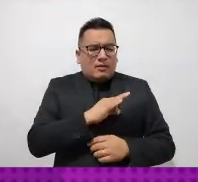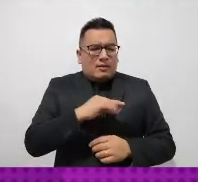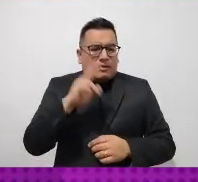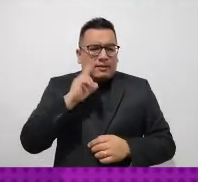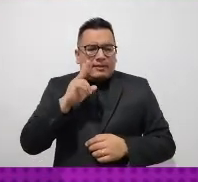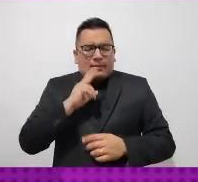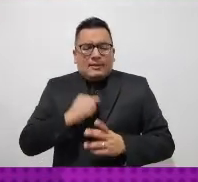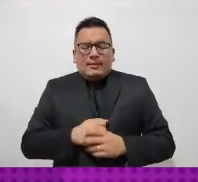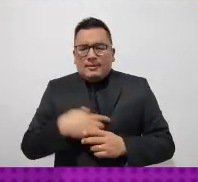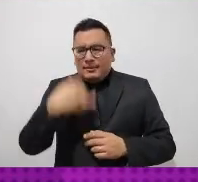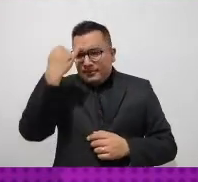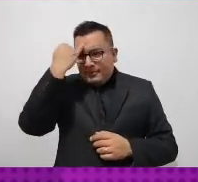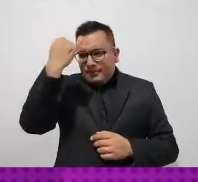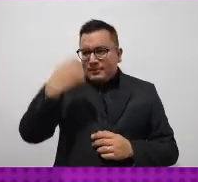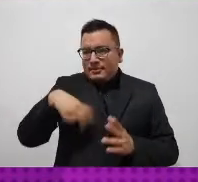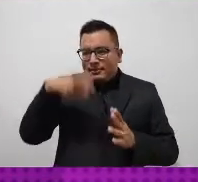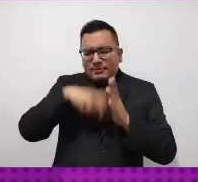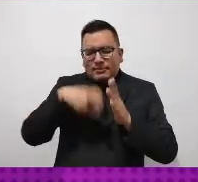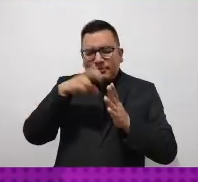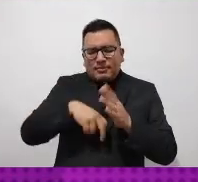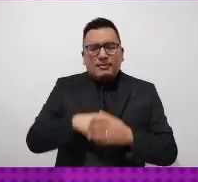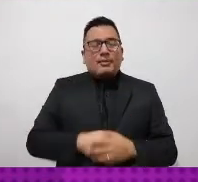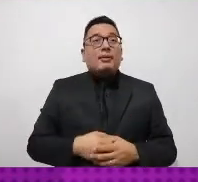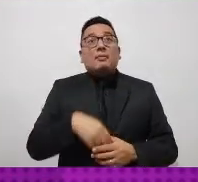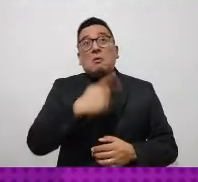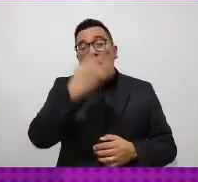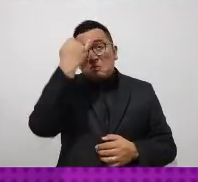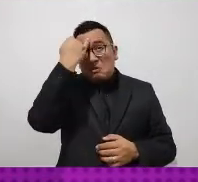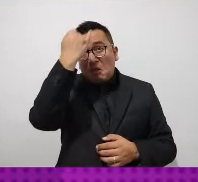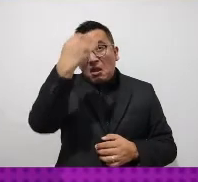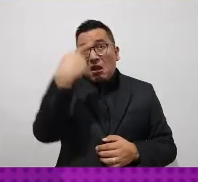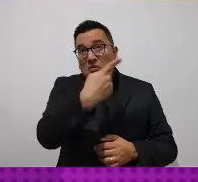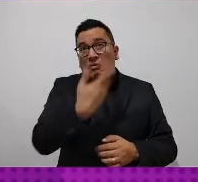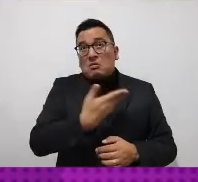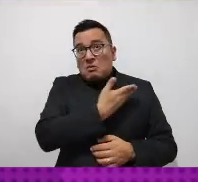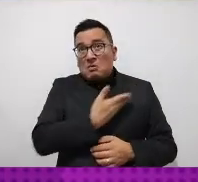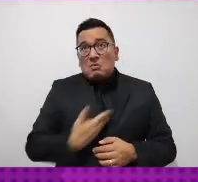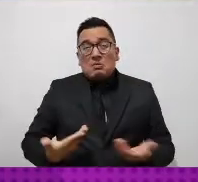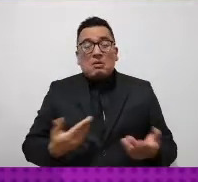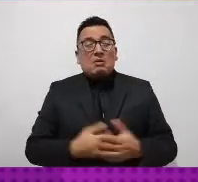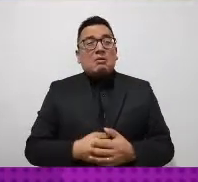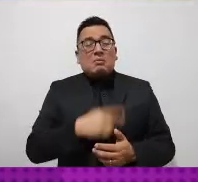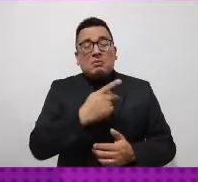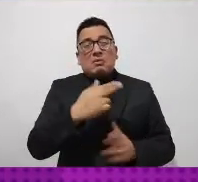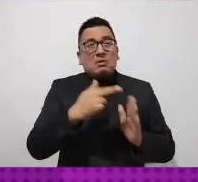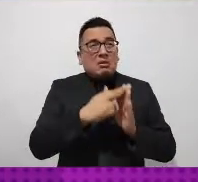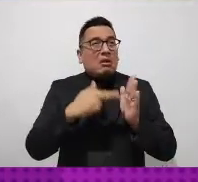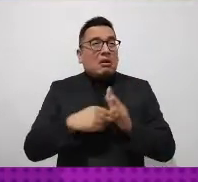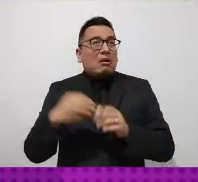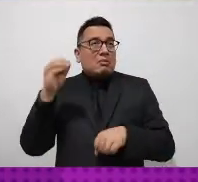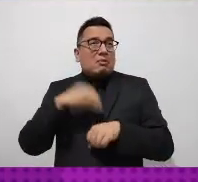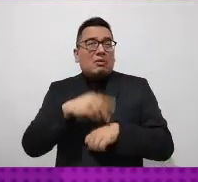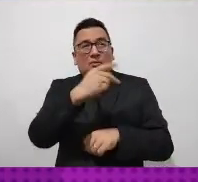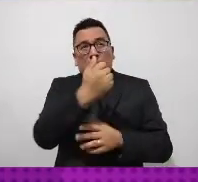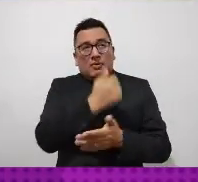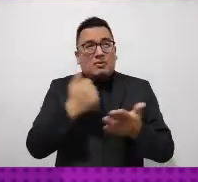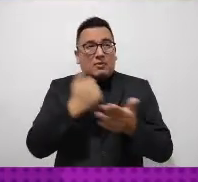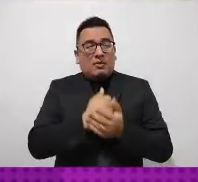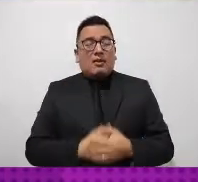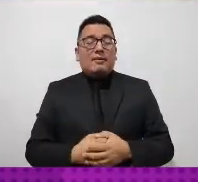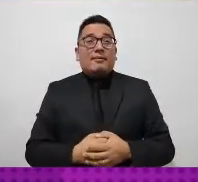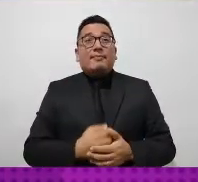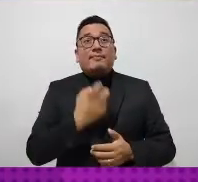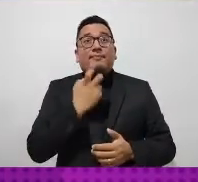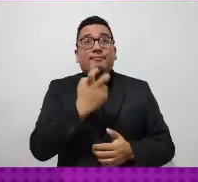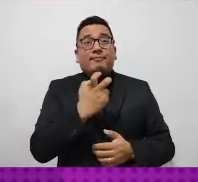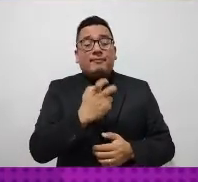su cabildo como en las políticas públicas que propongan, voten y en su momento implementen en sus municipios,